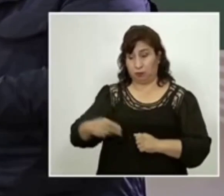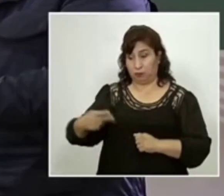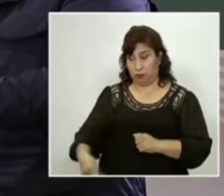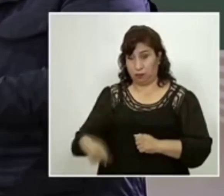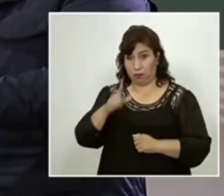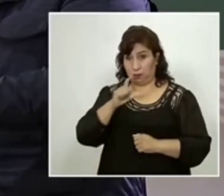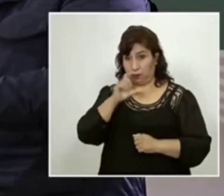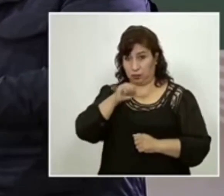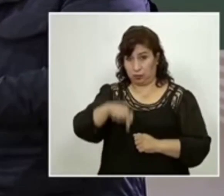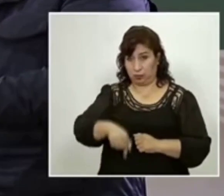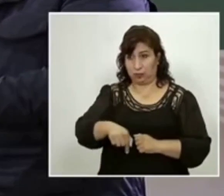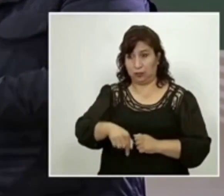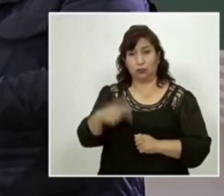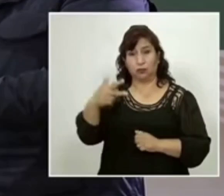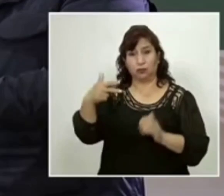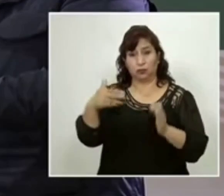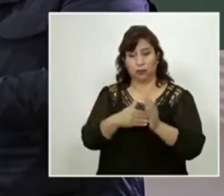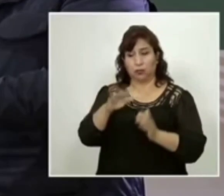Aguascalientes,